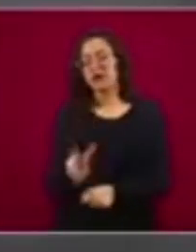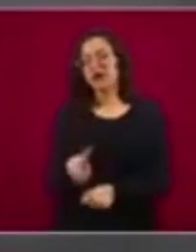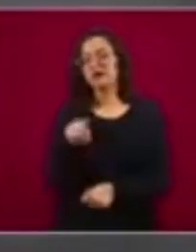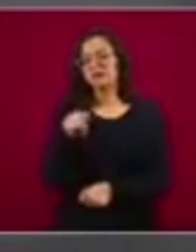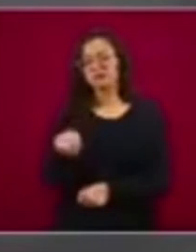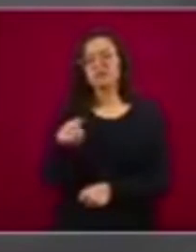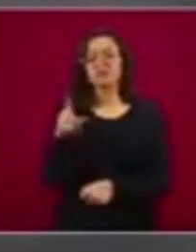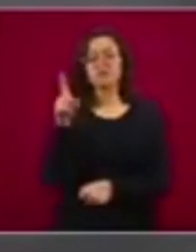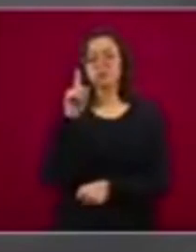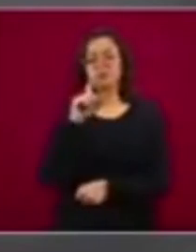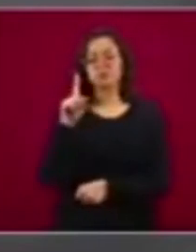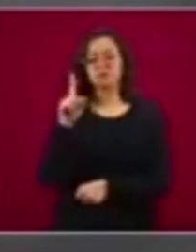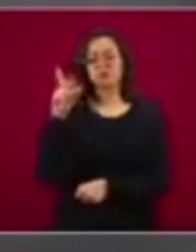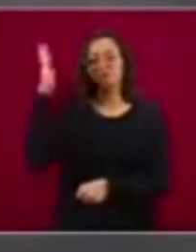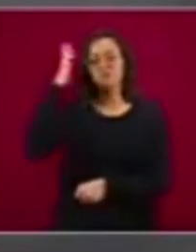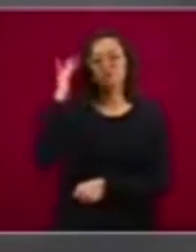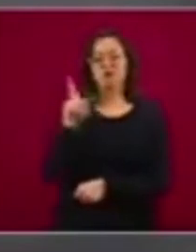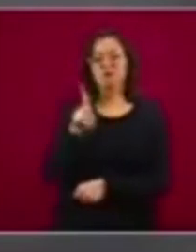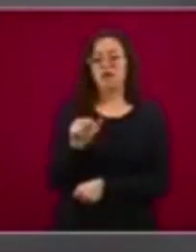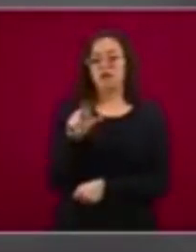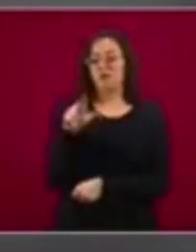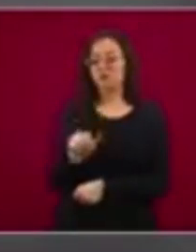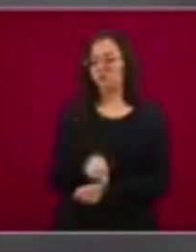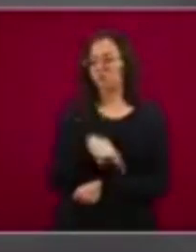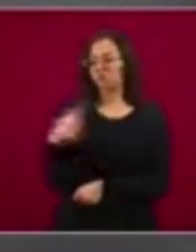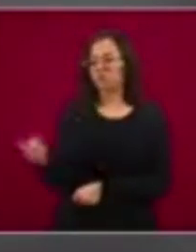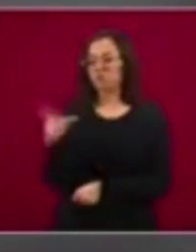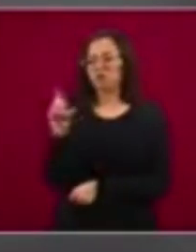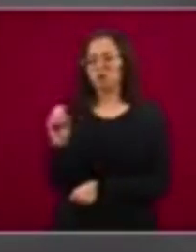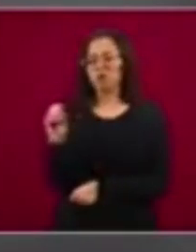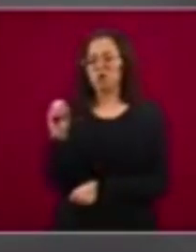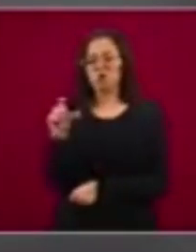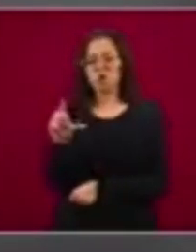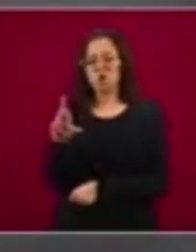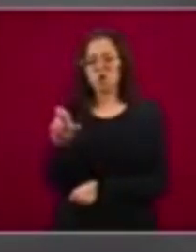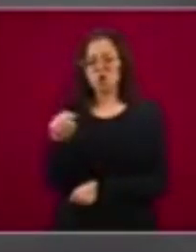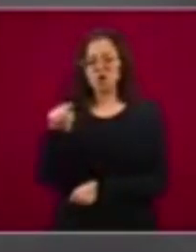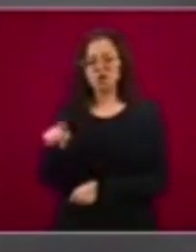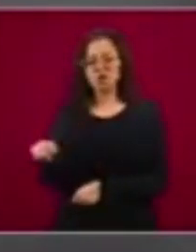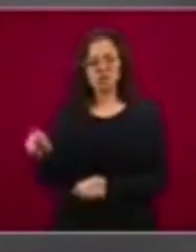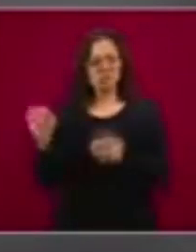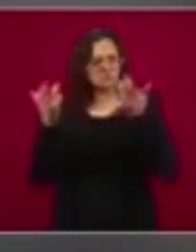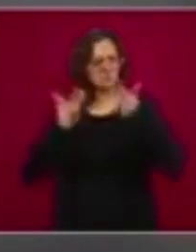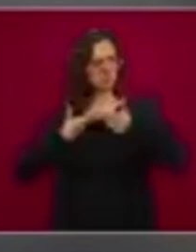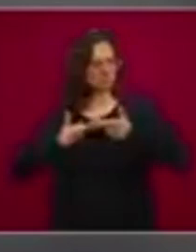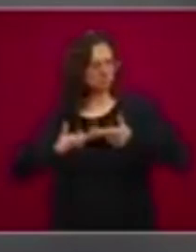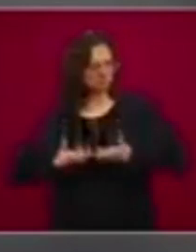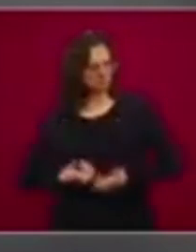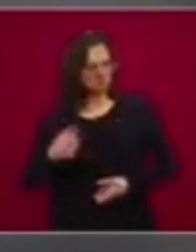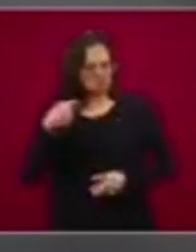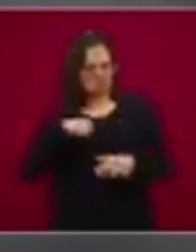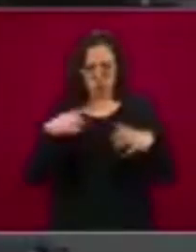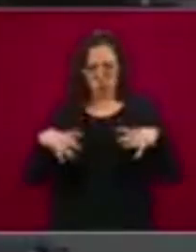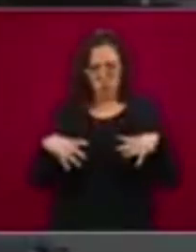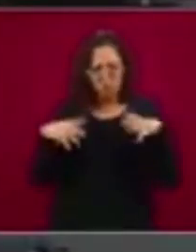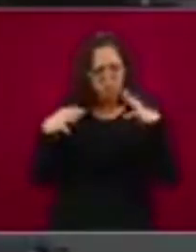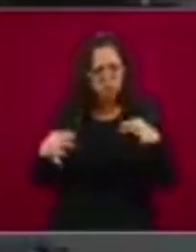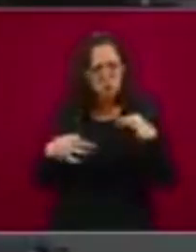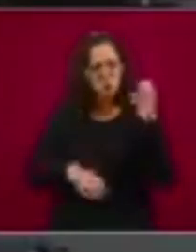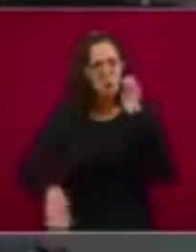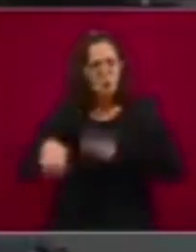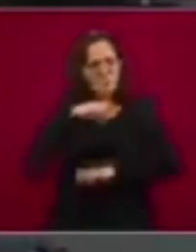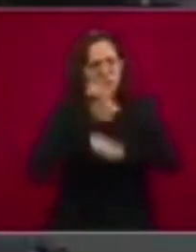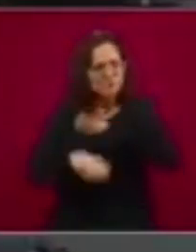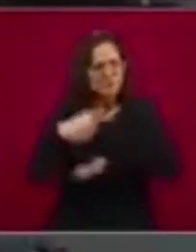morenista Laura de Beristain. Don Lorenzo jamás supo en qué momento fundó esta empresa, ni sabía que había licitado por más de 39